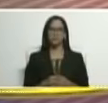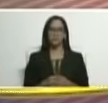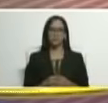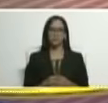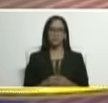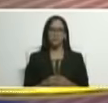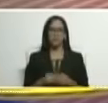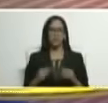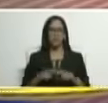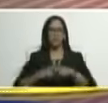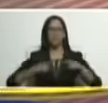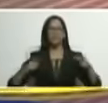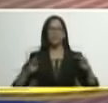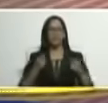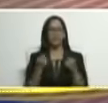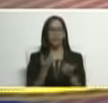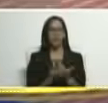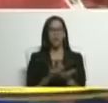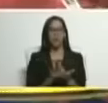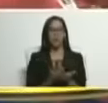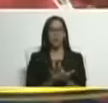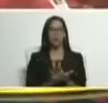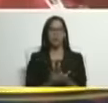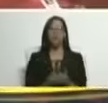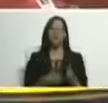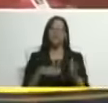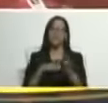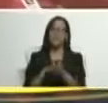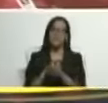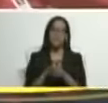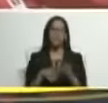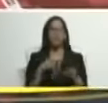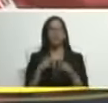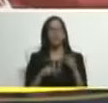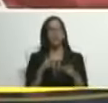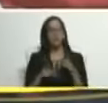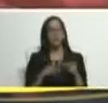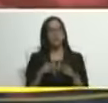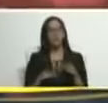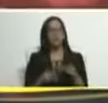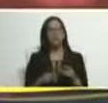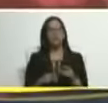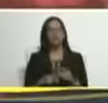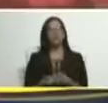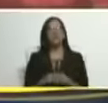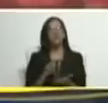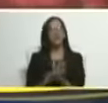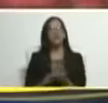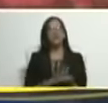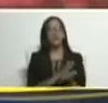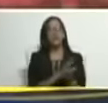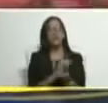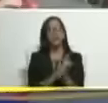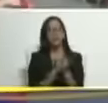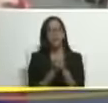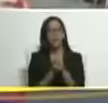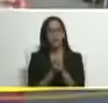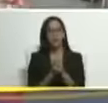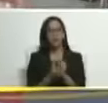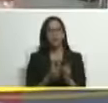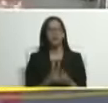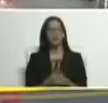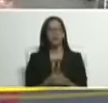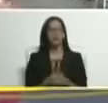Del crecimiento económico, del desarrollo de la productividad, de la estabilidad cambiaria, de